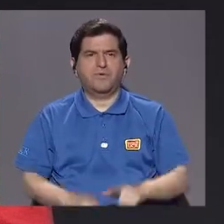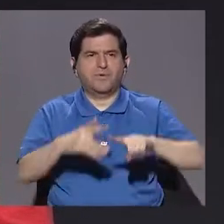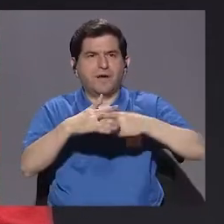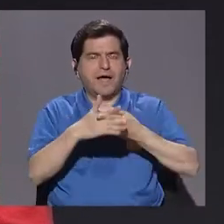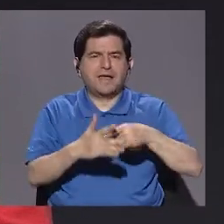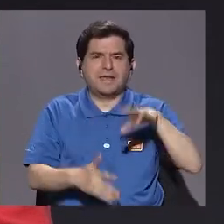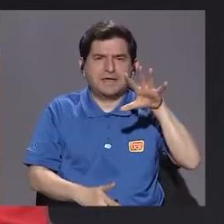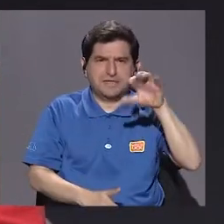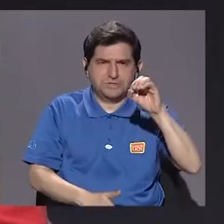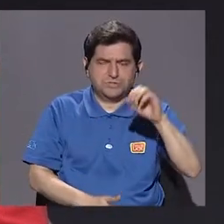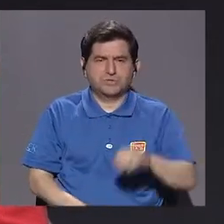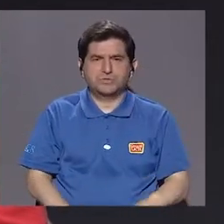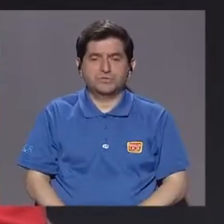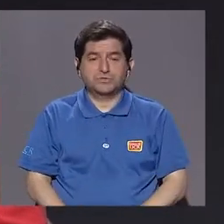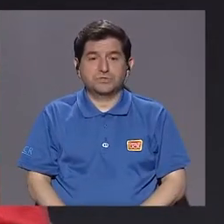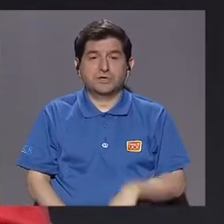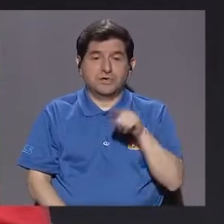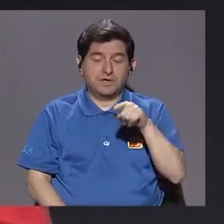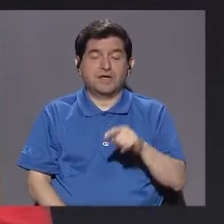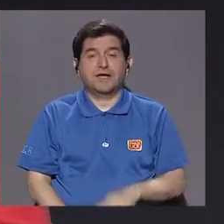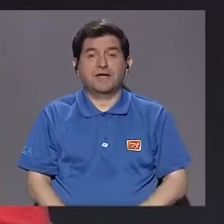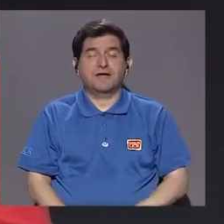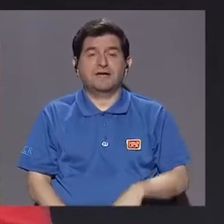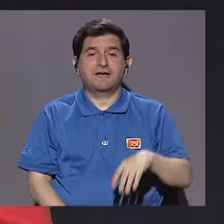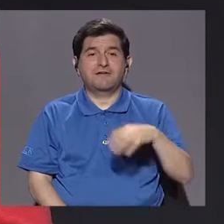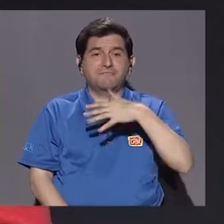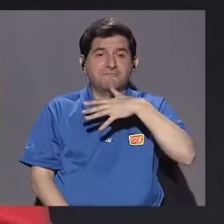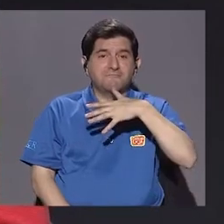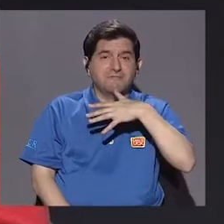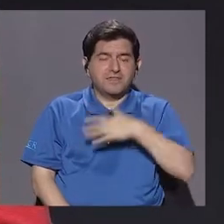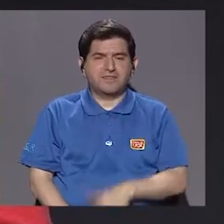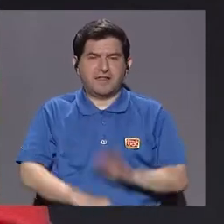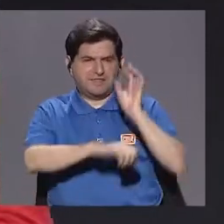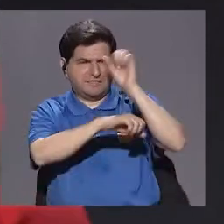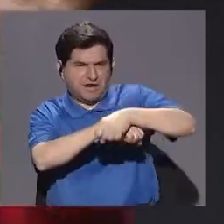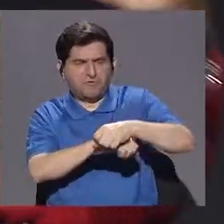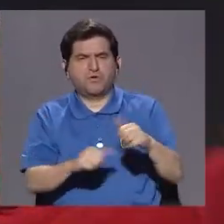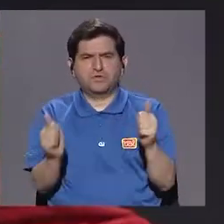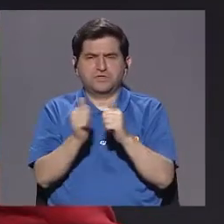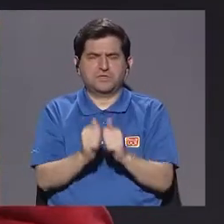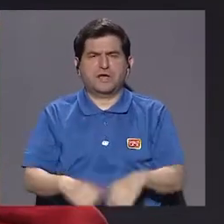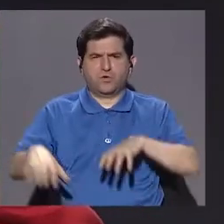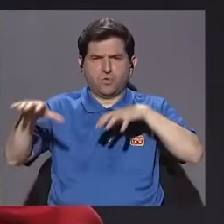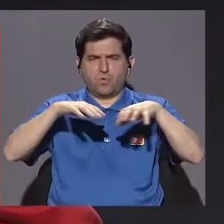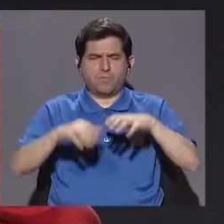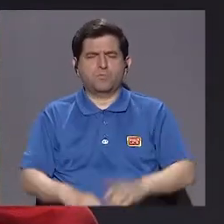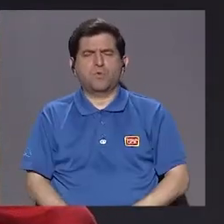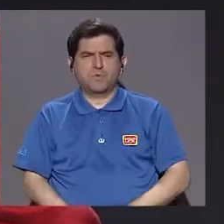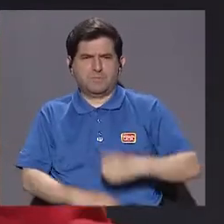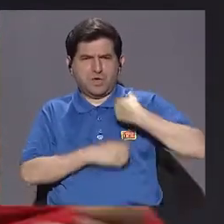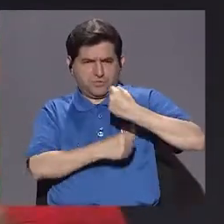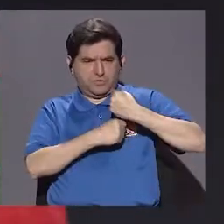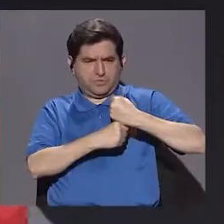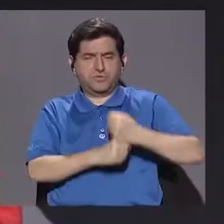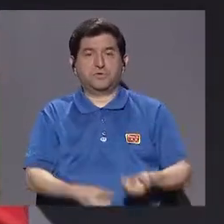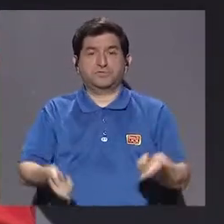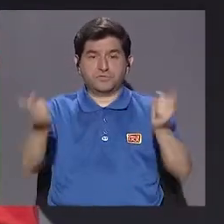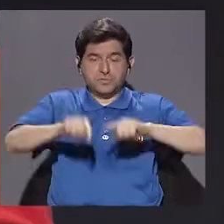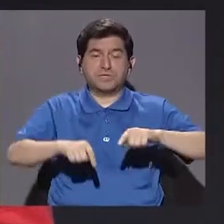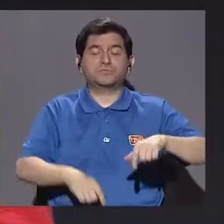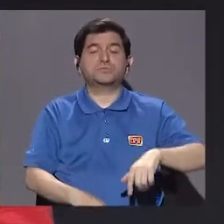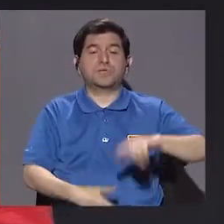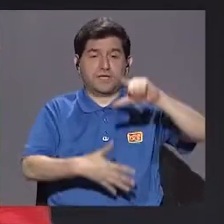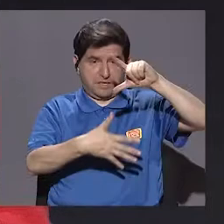50 dictadura que tumba si el caso era con un movimiento armado en ese momento de movimientos armados en américa